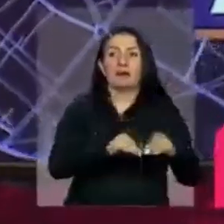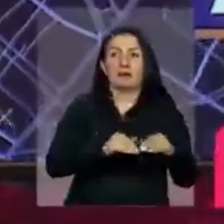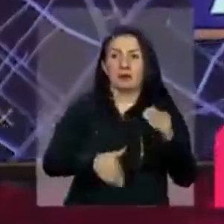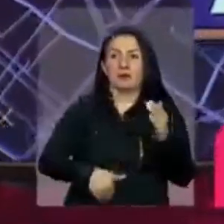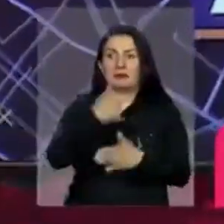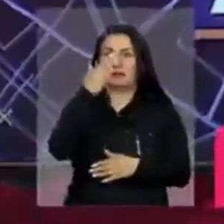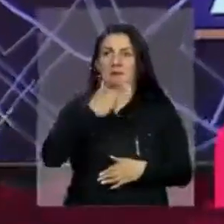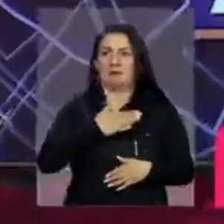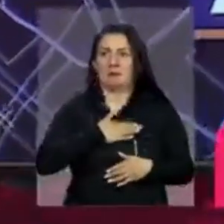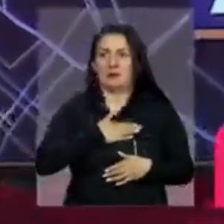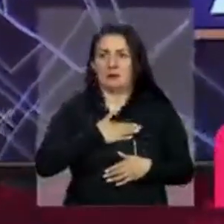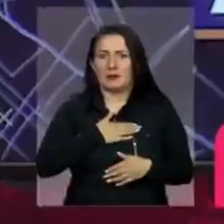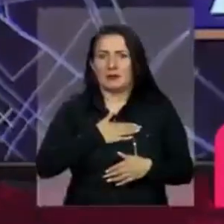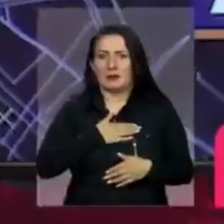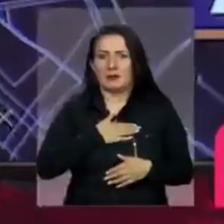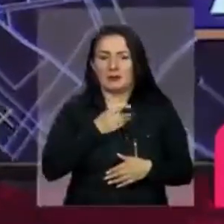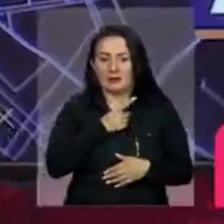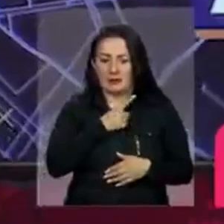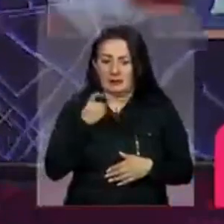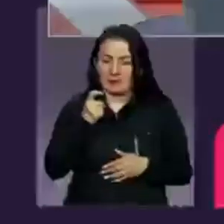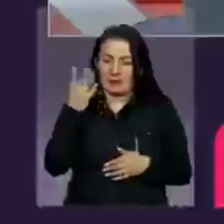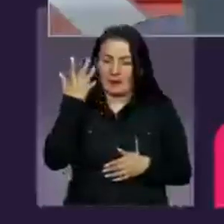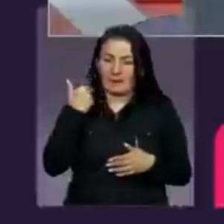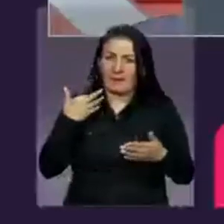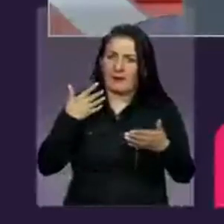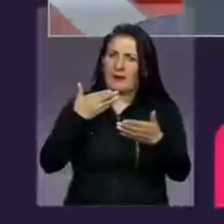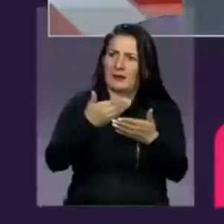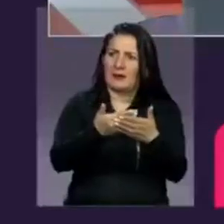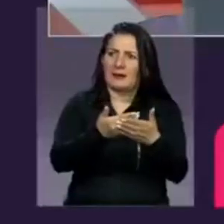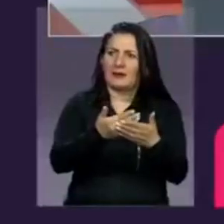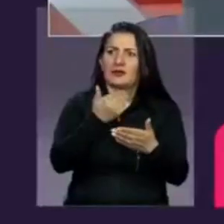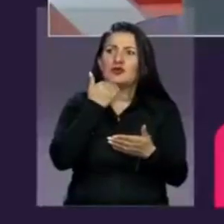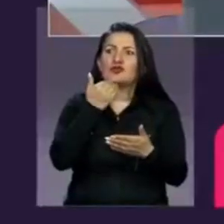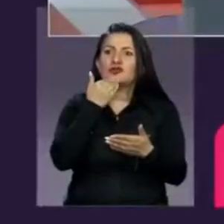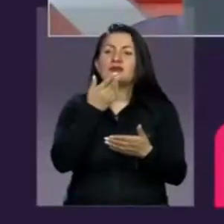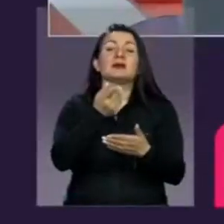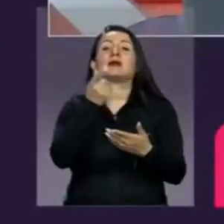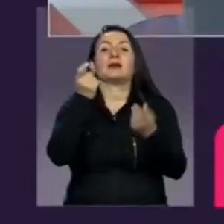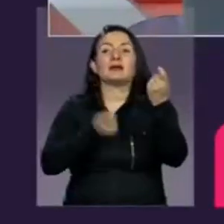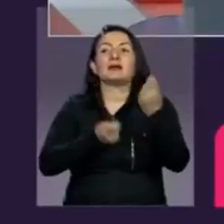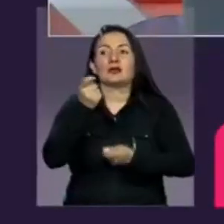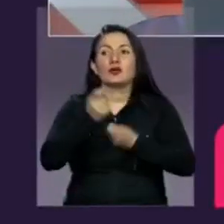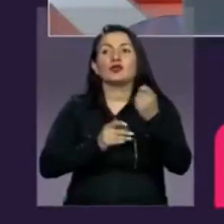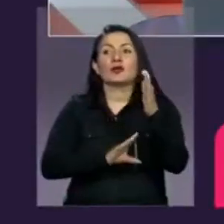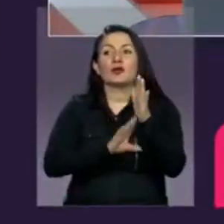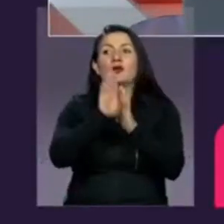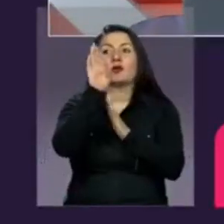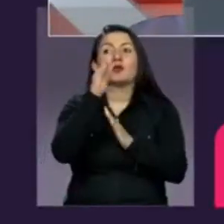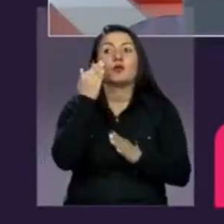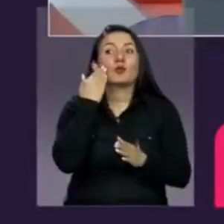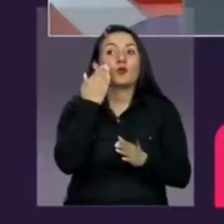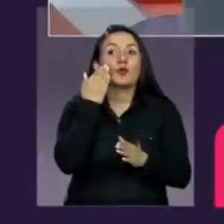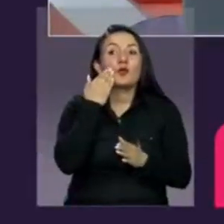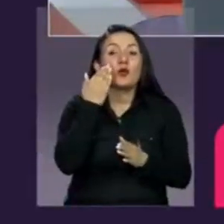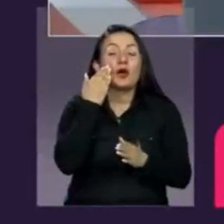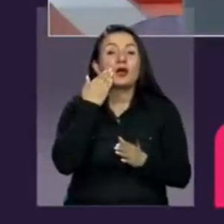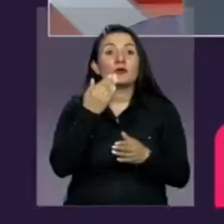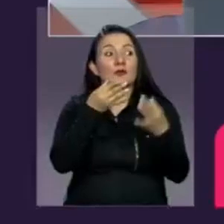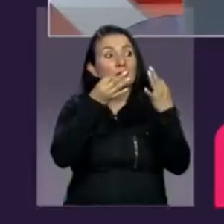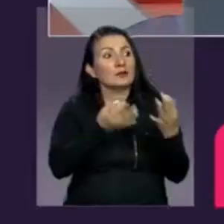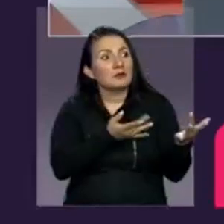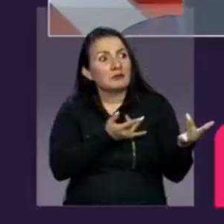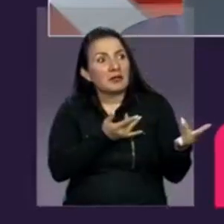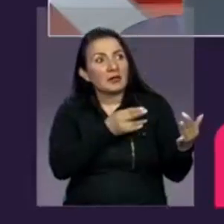mío. Vamos 100 días. En ese momento es la aplicación del plan de desarrollo y es el tema económico que se aplicaría a partir de los próximos meses. Y sigo